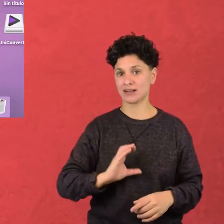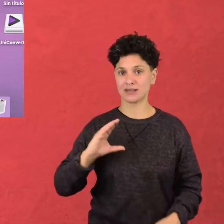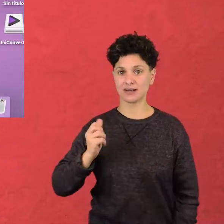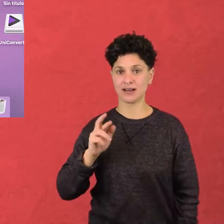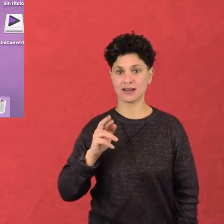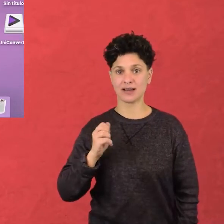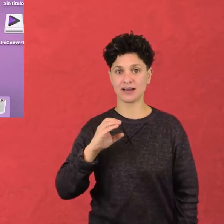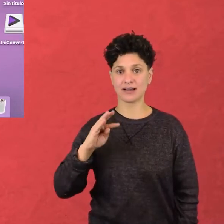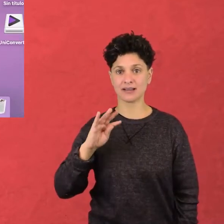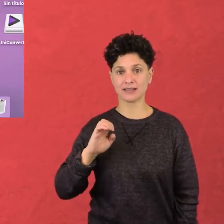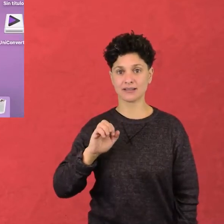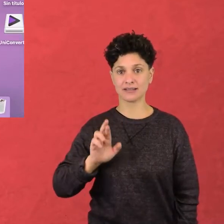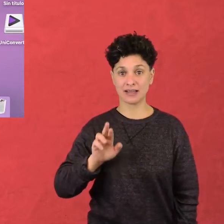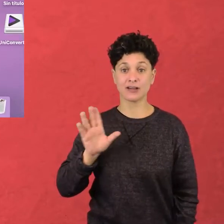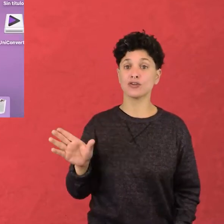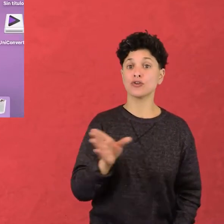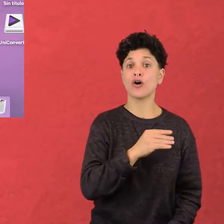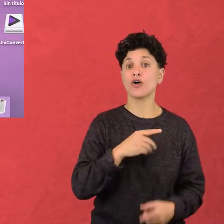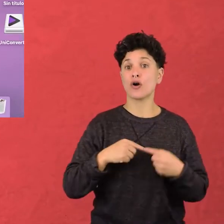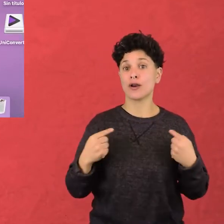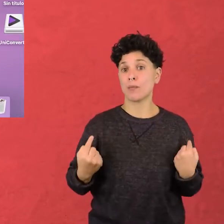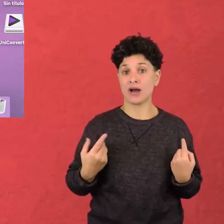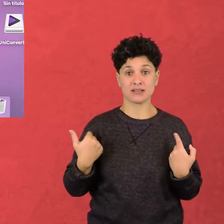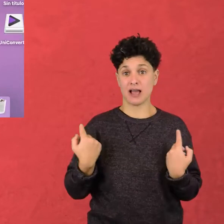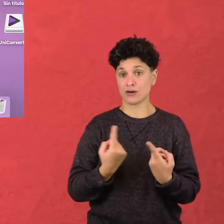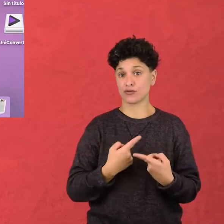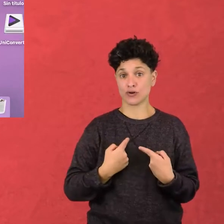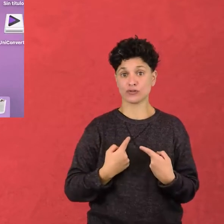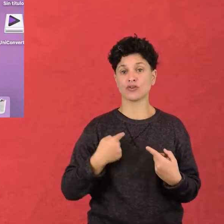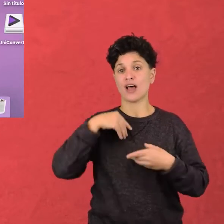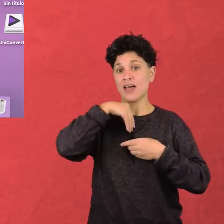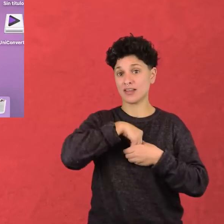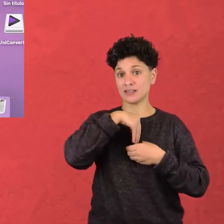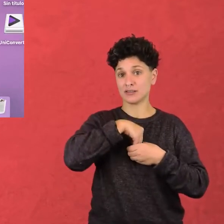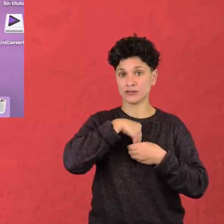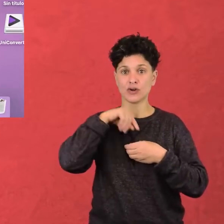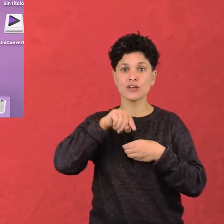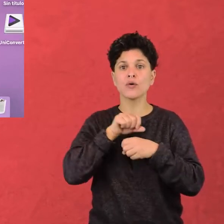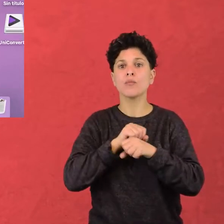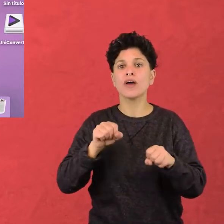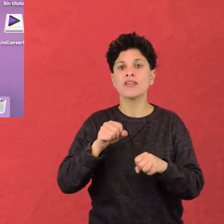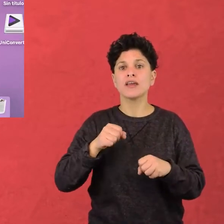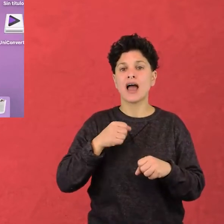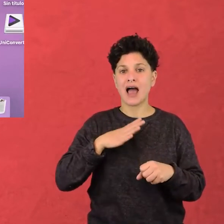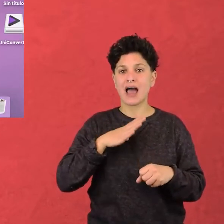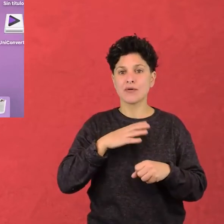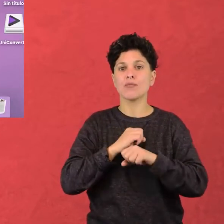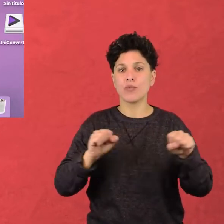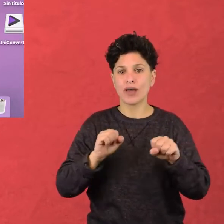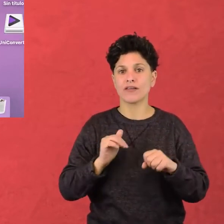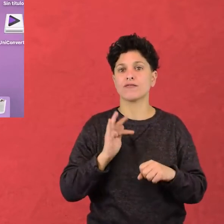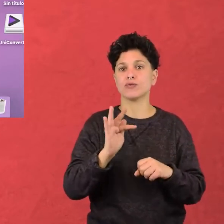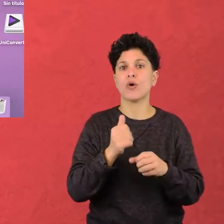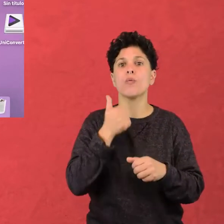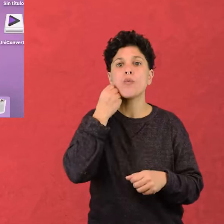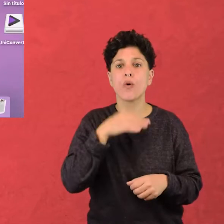las cosas que nos pasan, todo lo que tenemos en nuestro interior, puede ser bueno para algo, pero bueno hasta por ahí